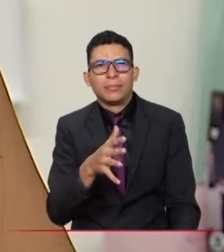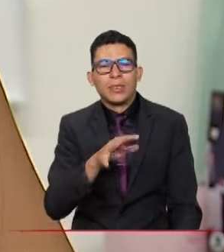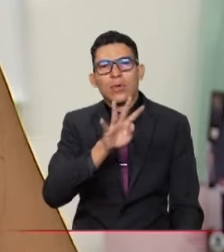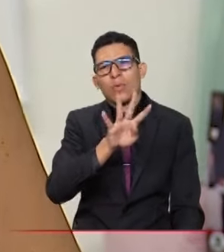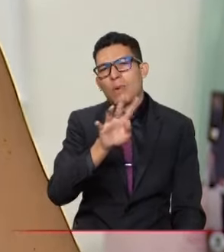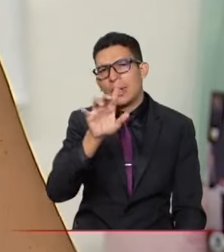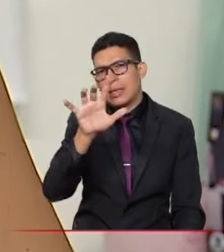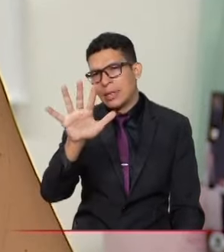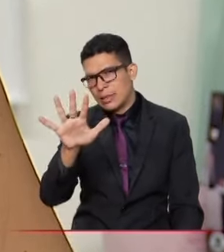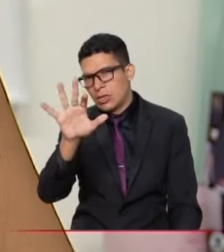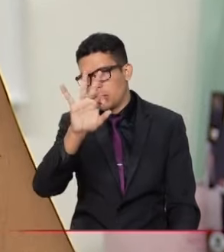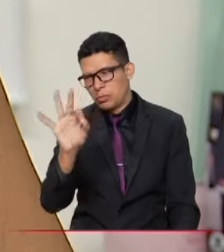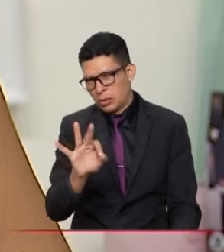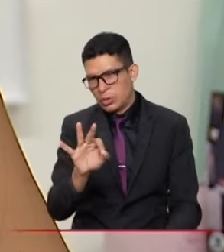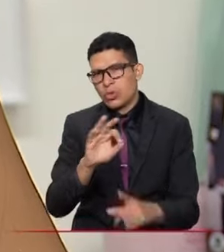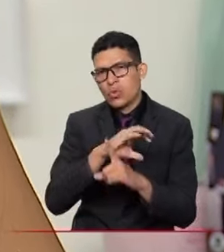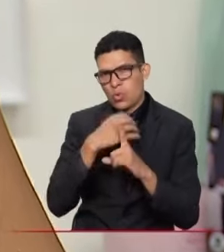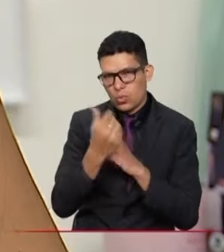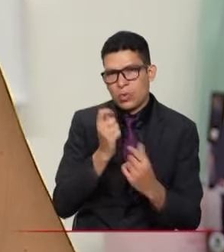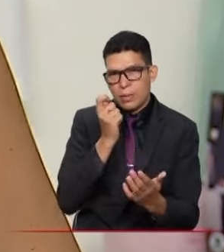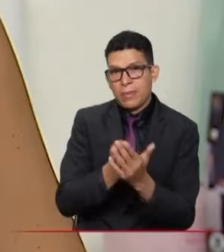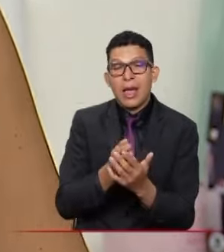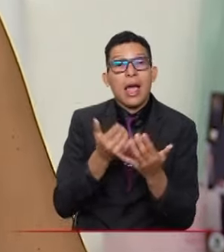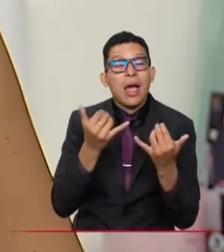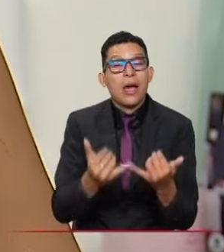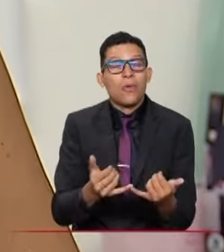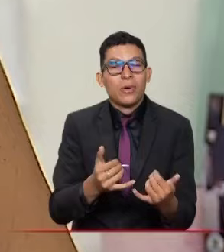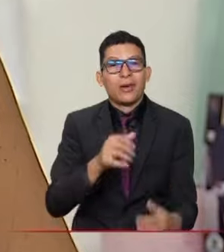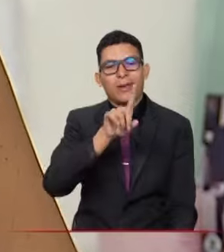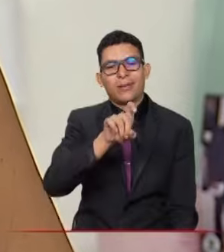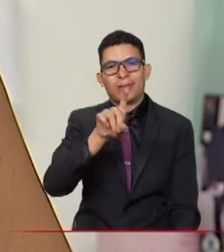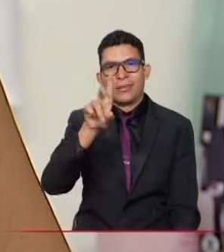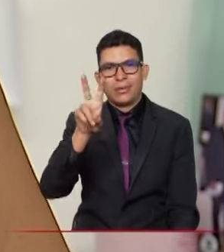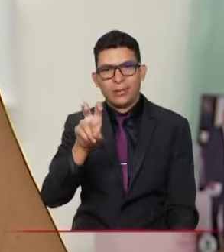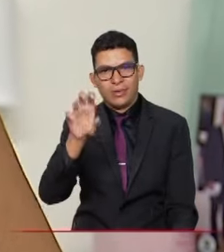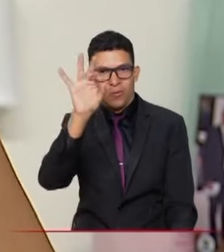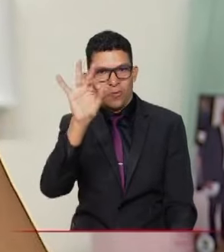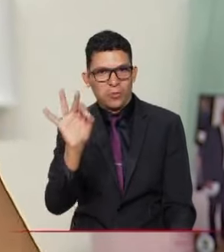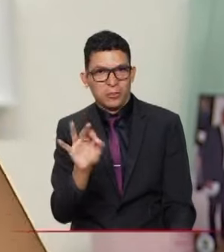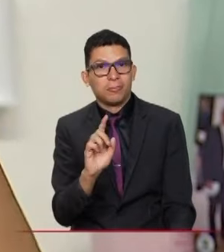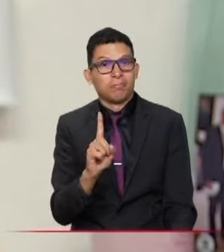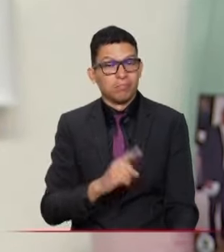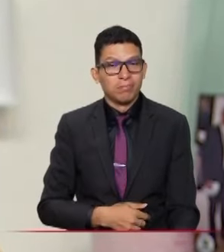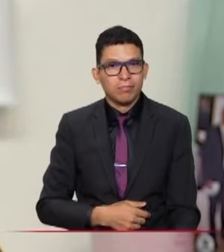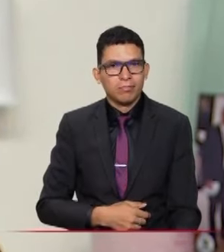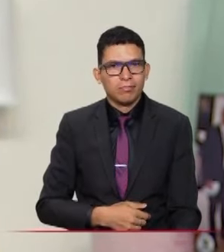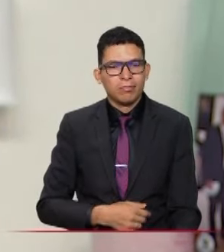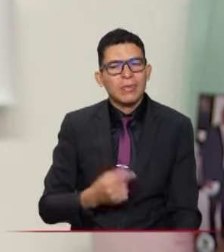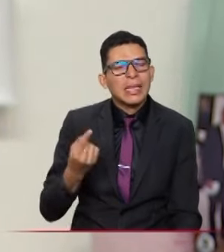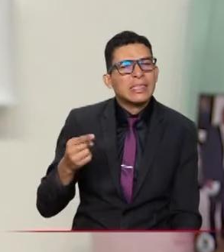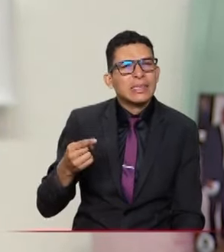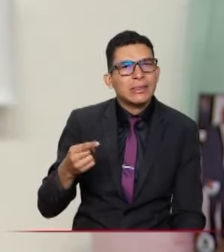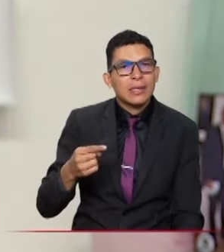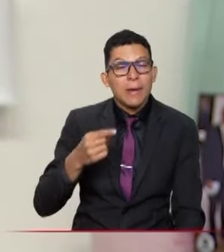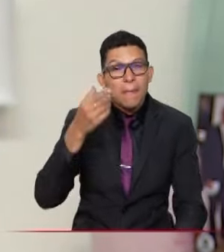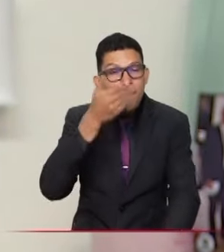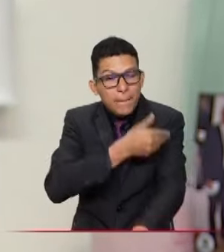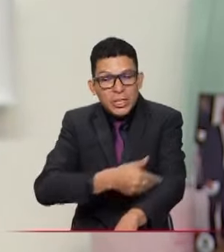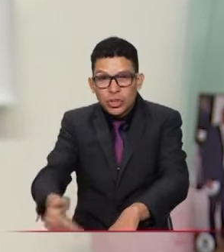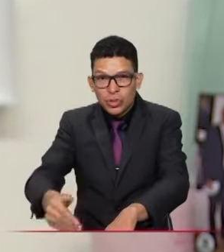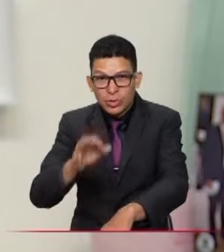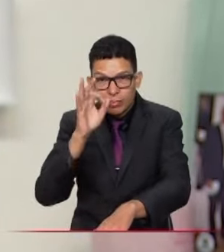45 por de cultura de pago hoy vamos en el 67 por quiere decir que de ese millón de vehículos que